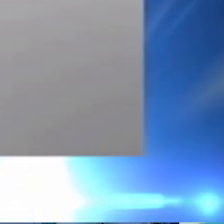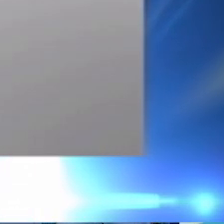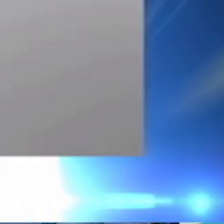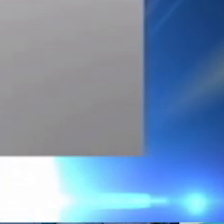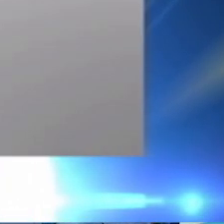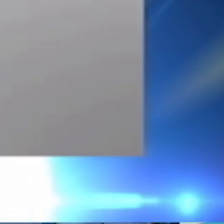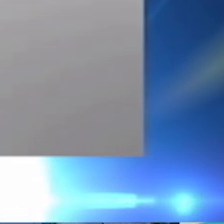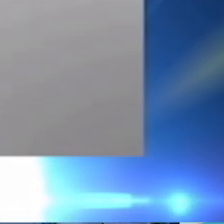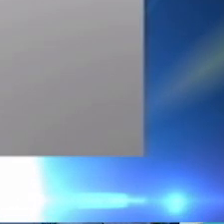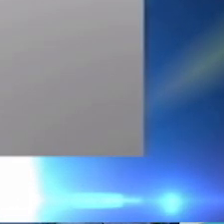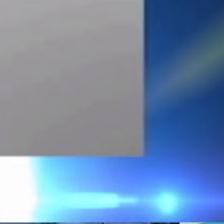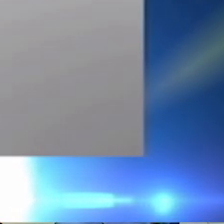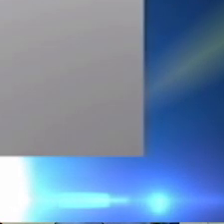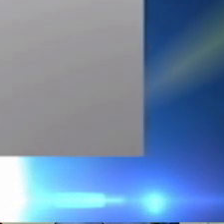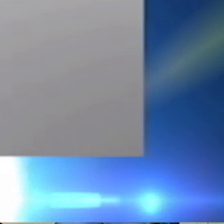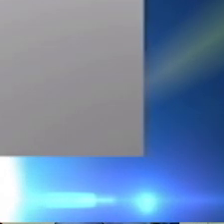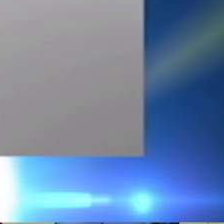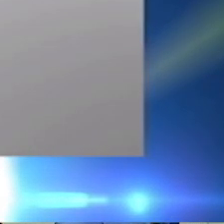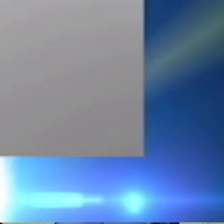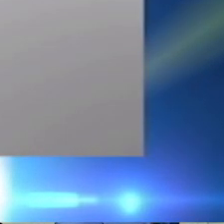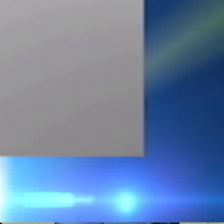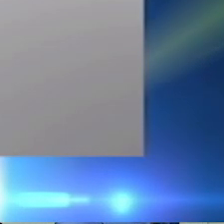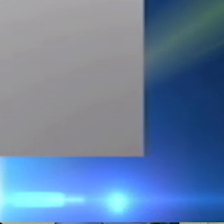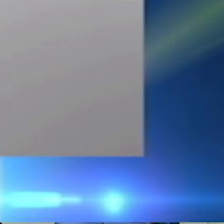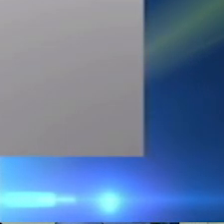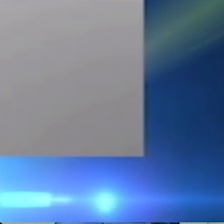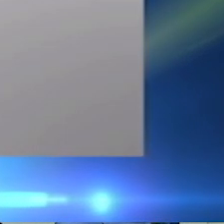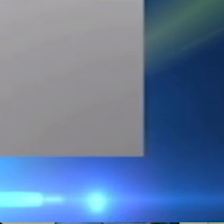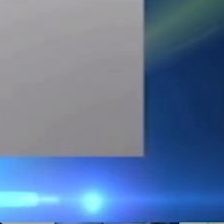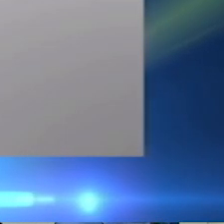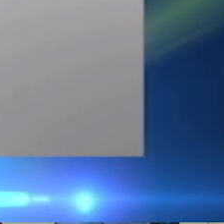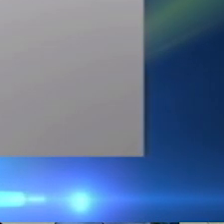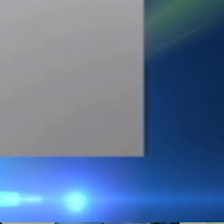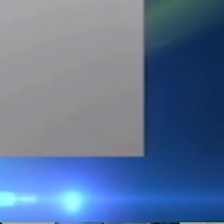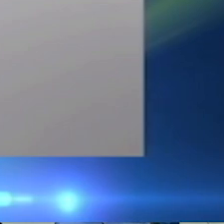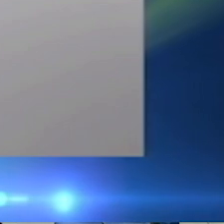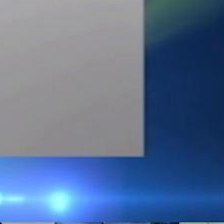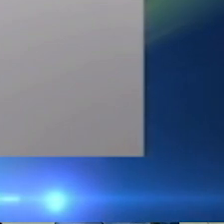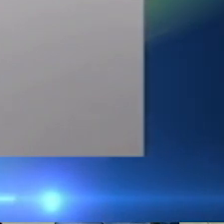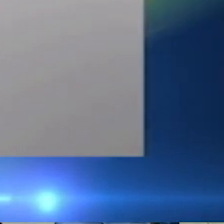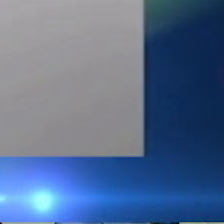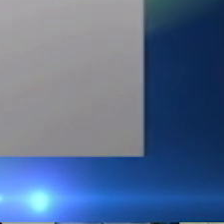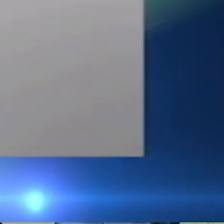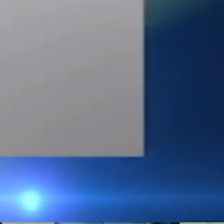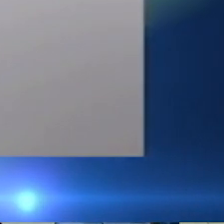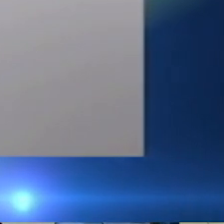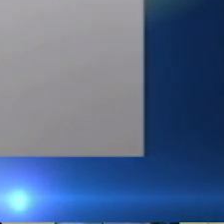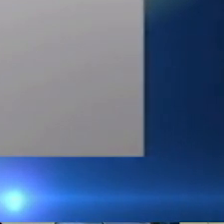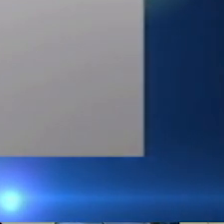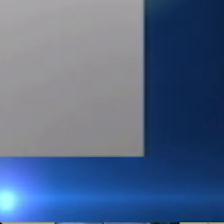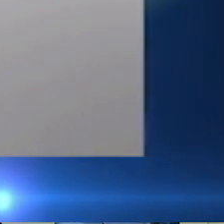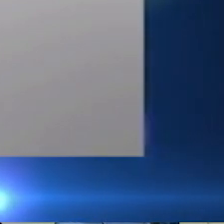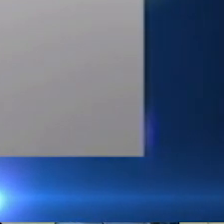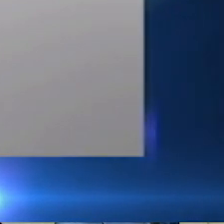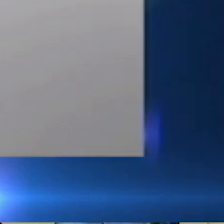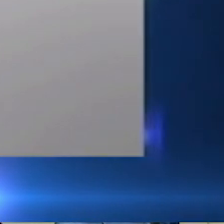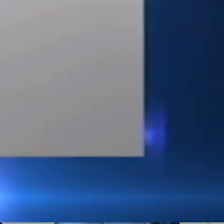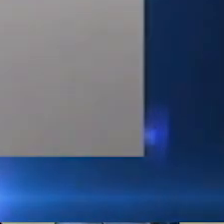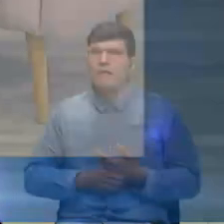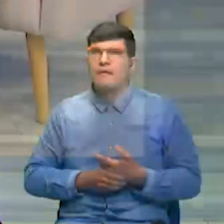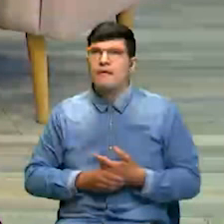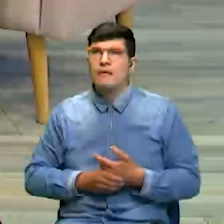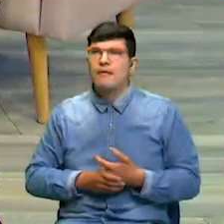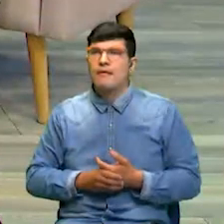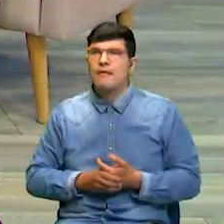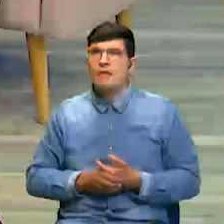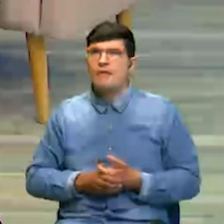saber si tengo derecho de servicio de salud para mi hijo. ¿Qué derechos tiene mi hijo al respecto? Porque el papá